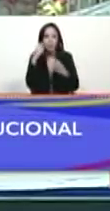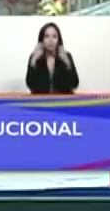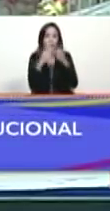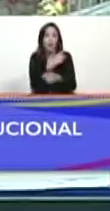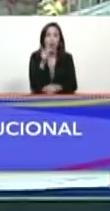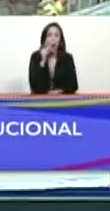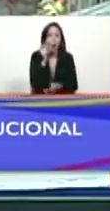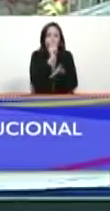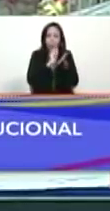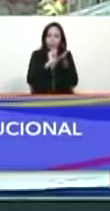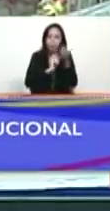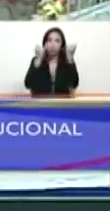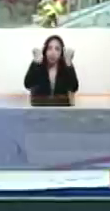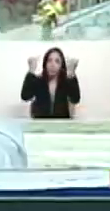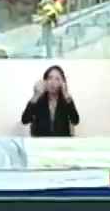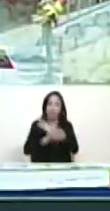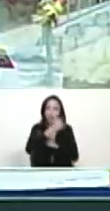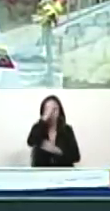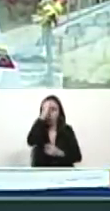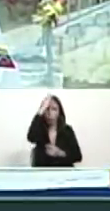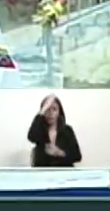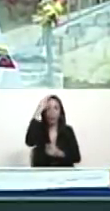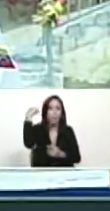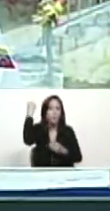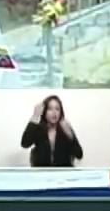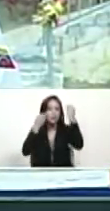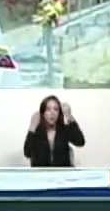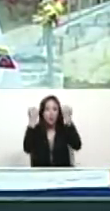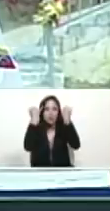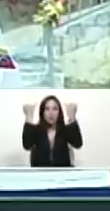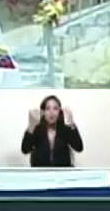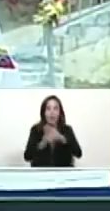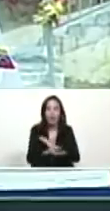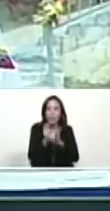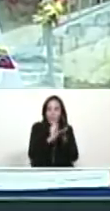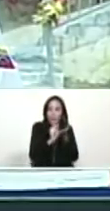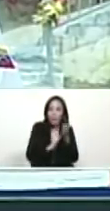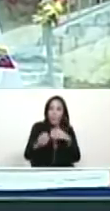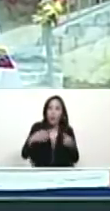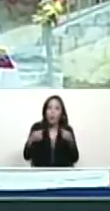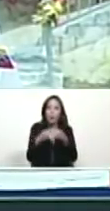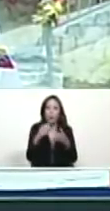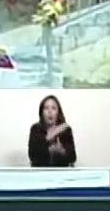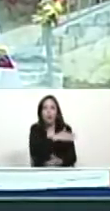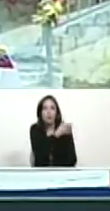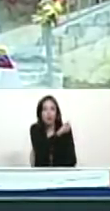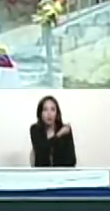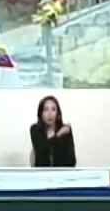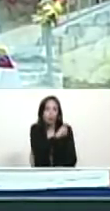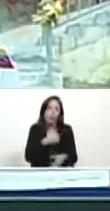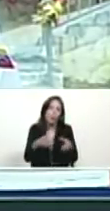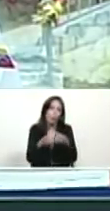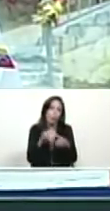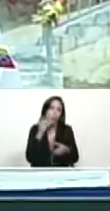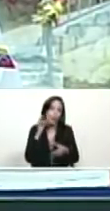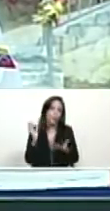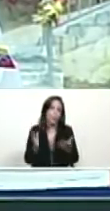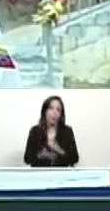pensador, escritor, intelectual de los movimientos alternativos del